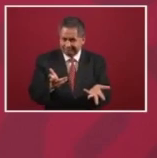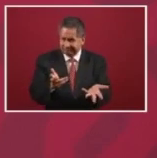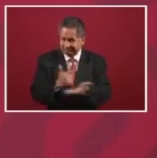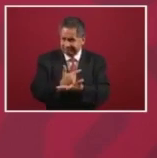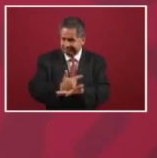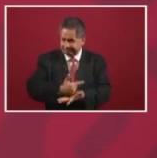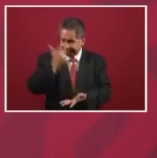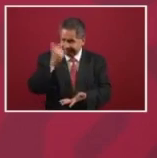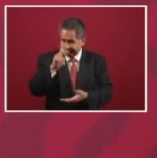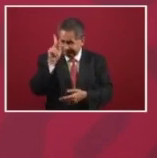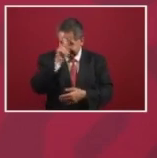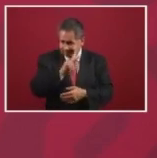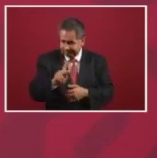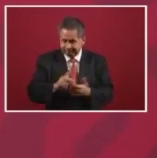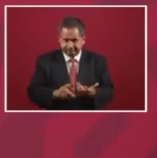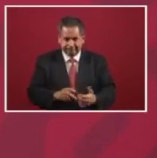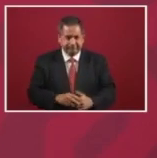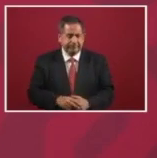grave.